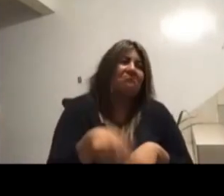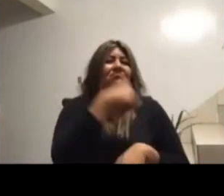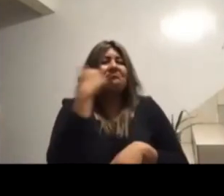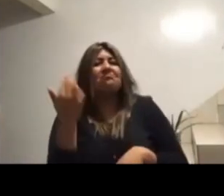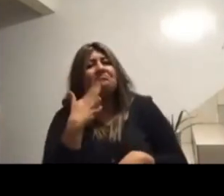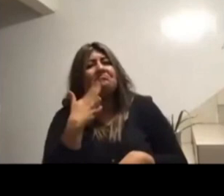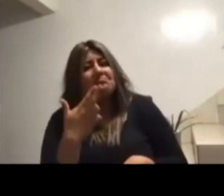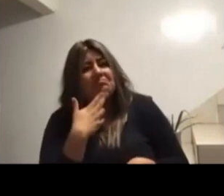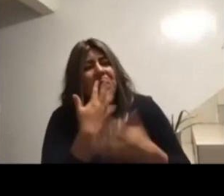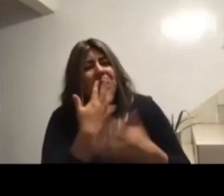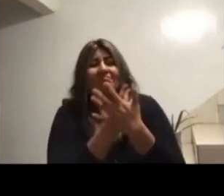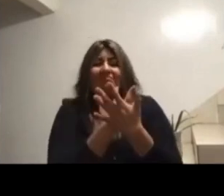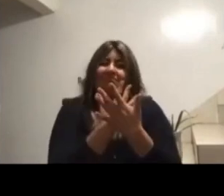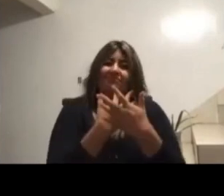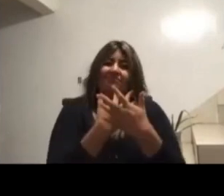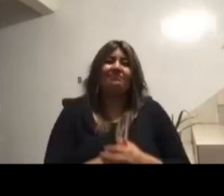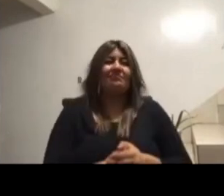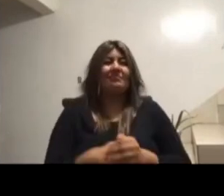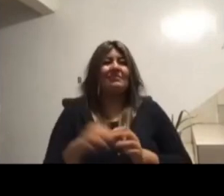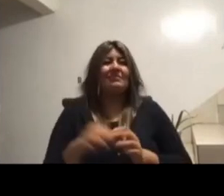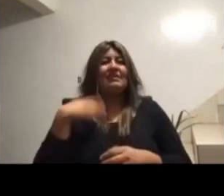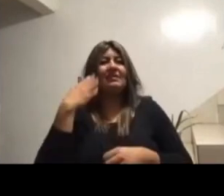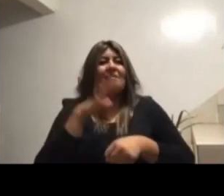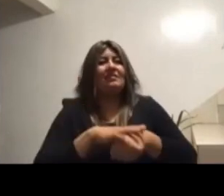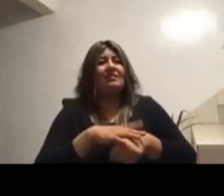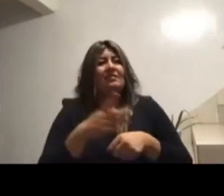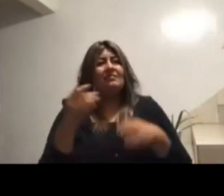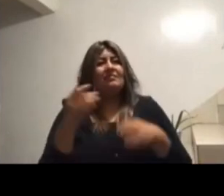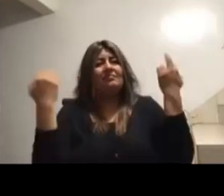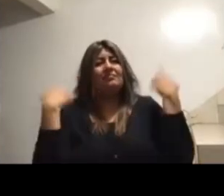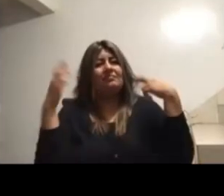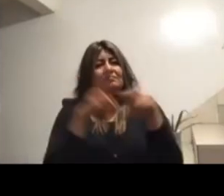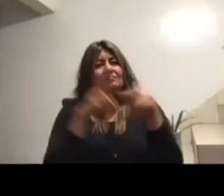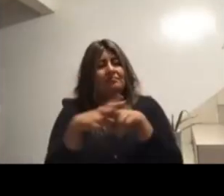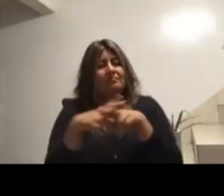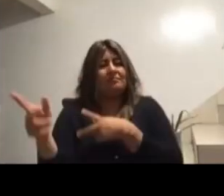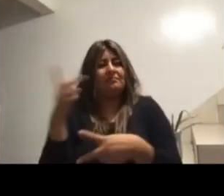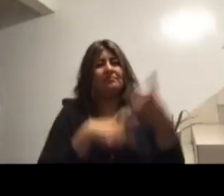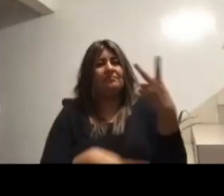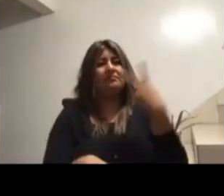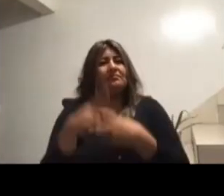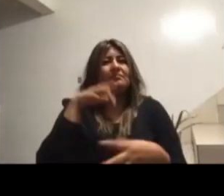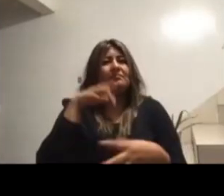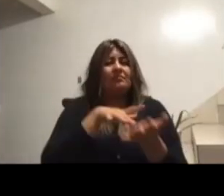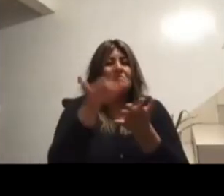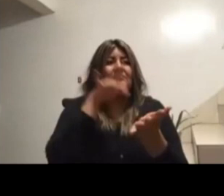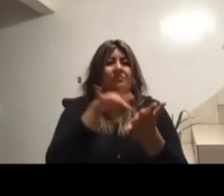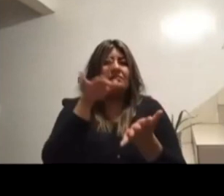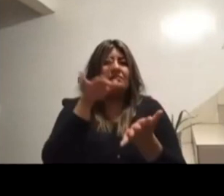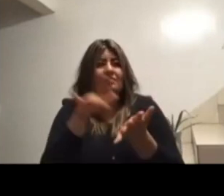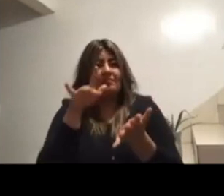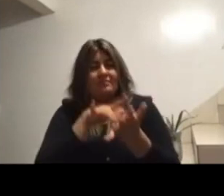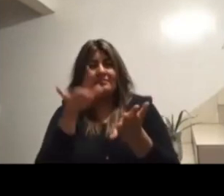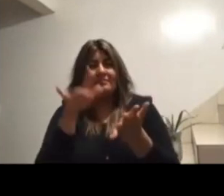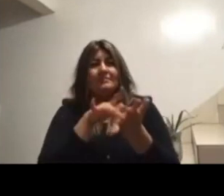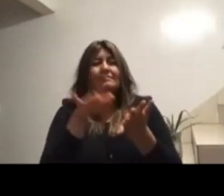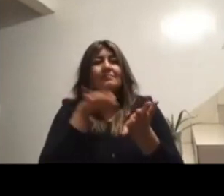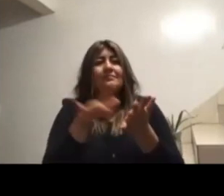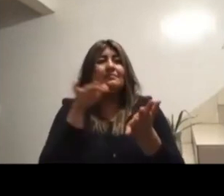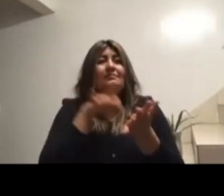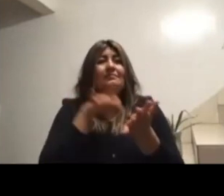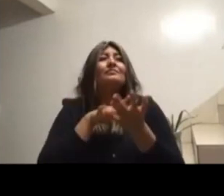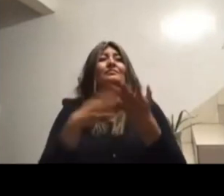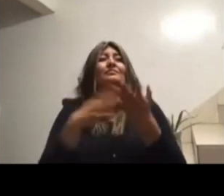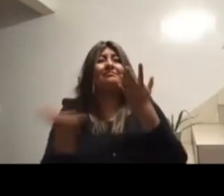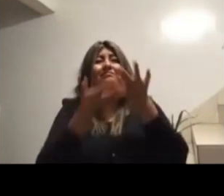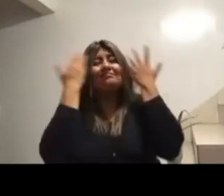Pero el maestro que viene y apoya y que está, digamos, como, no sé si es la palabra más afortunada, pero está